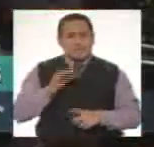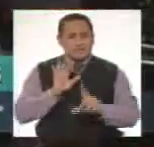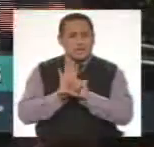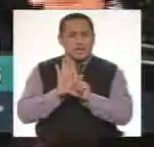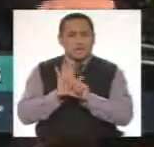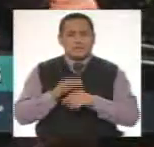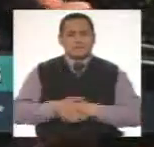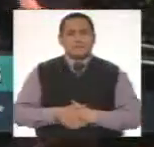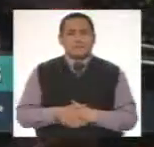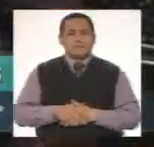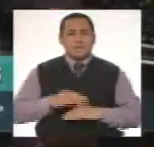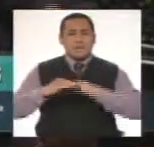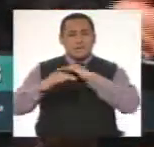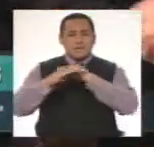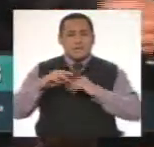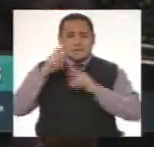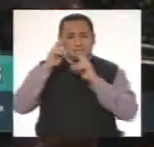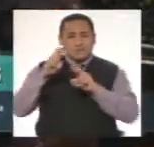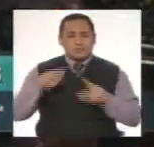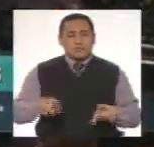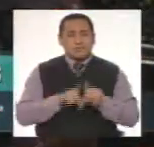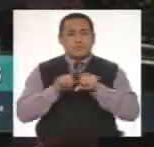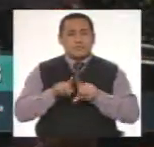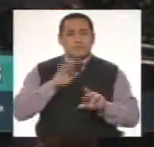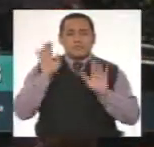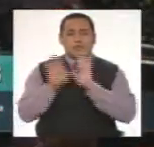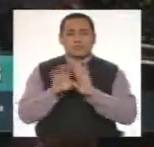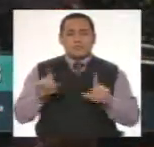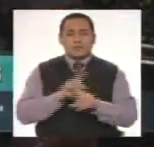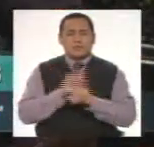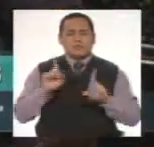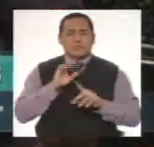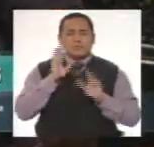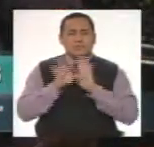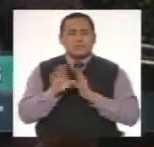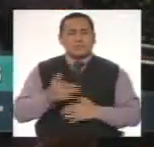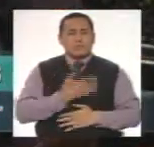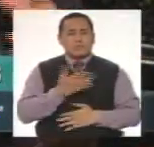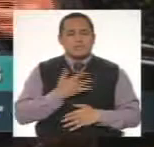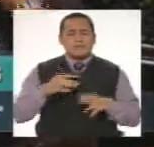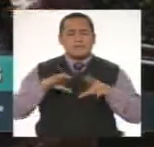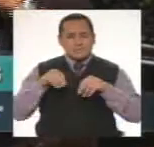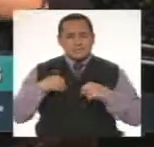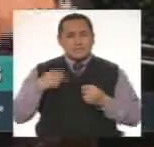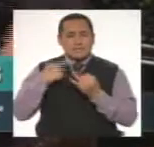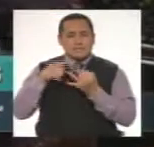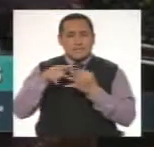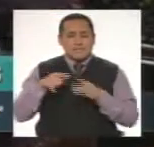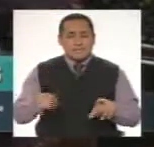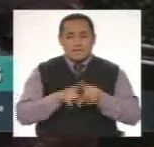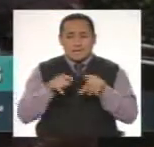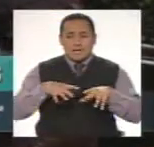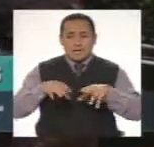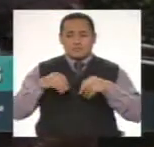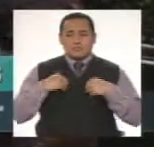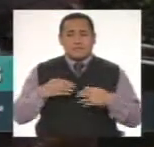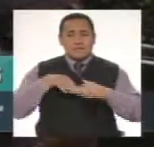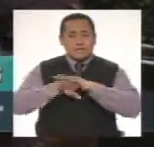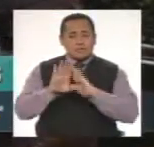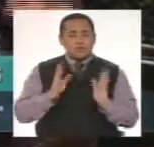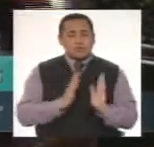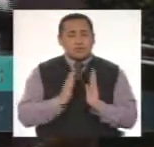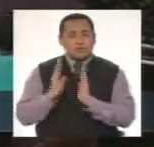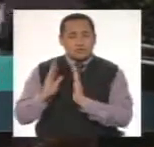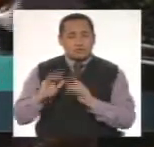legítimas. En democracia, que no sea sensible y que acepte las críticas y que las asuma, esas críticas, en un